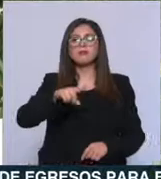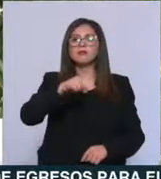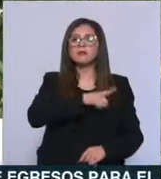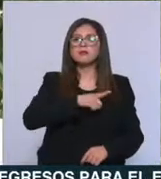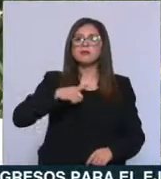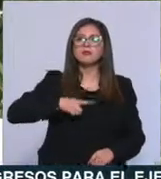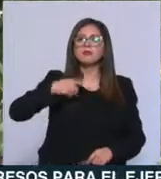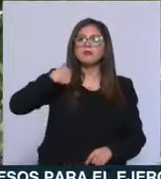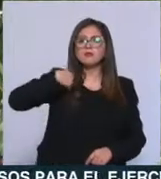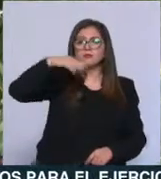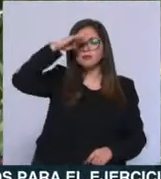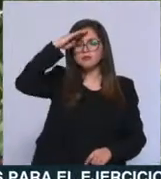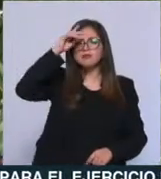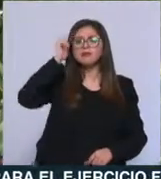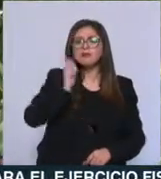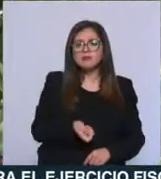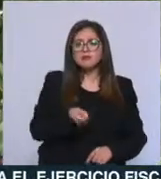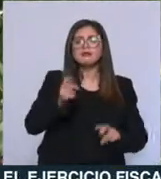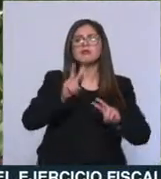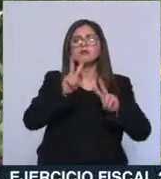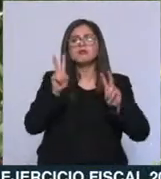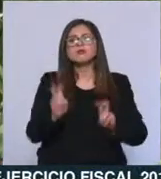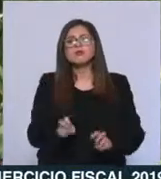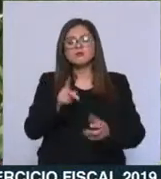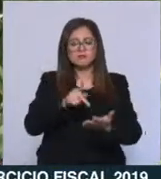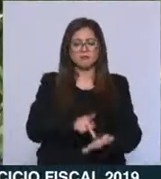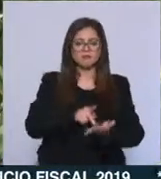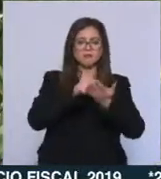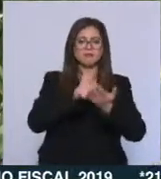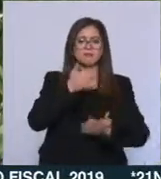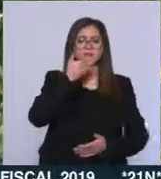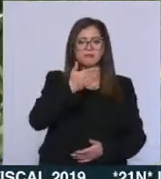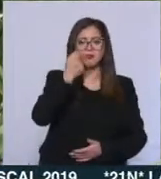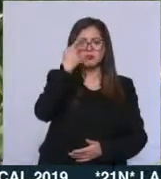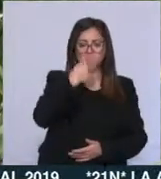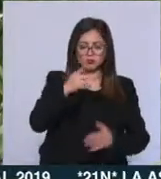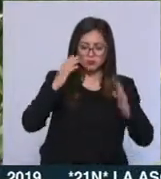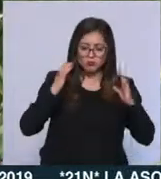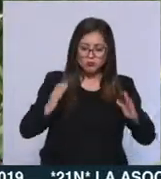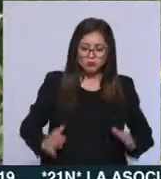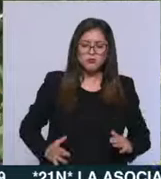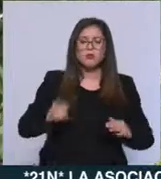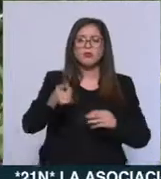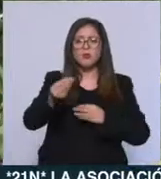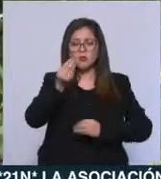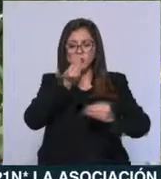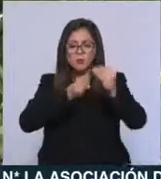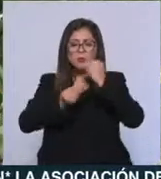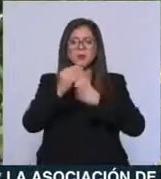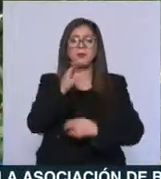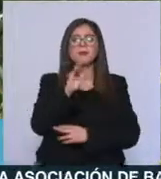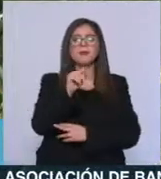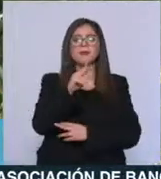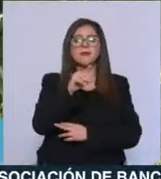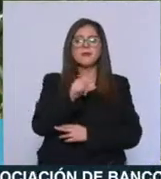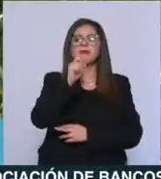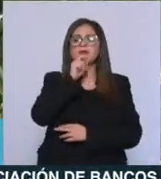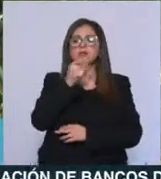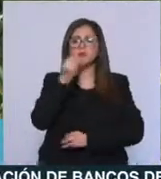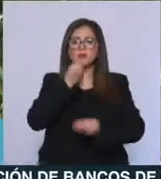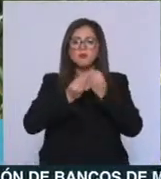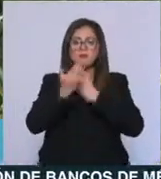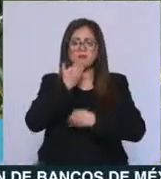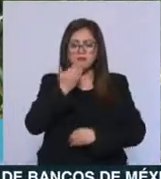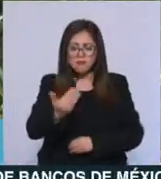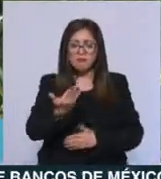conciencia claramente en el término de tener un peso adecuado, hacer una alimentación balanceada y sana, hacer